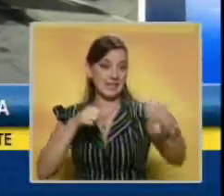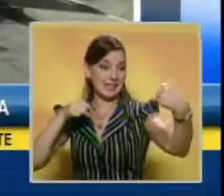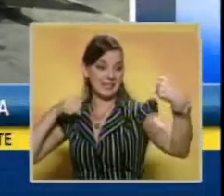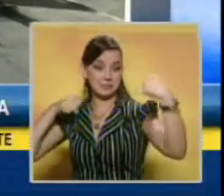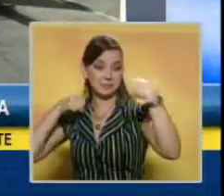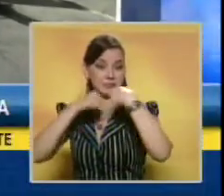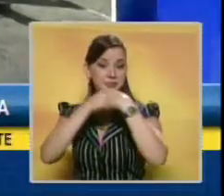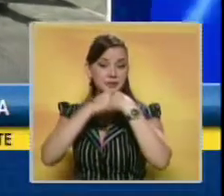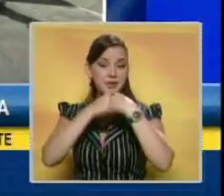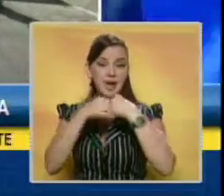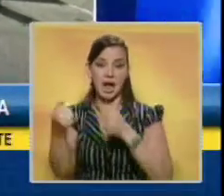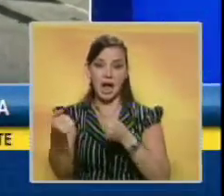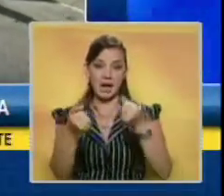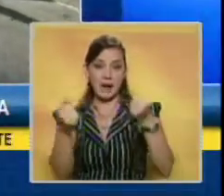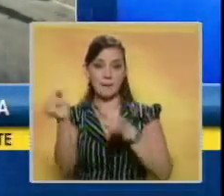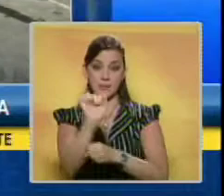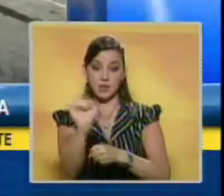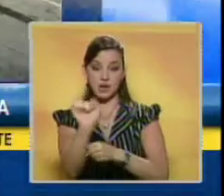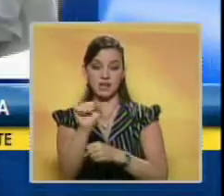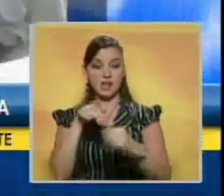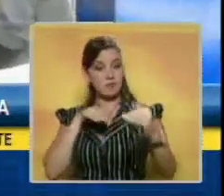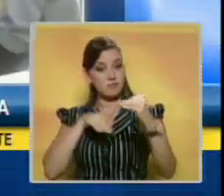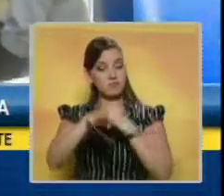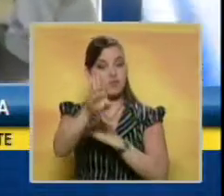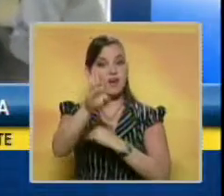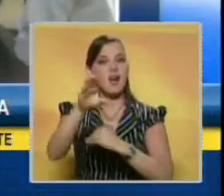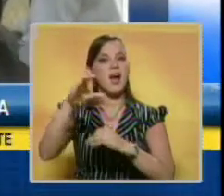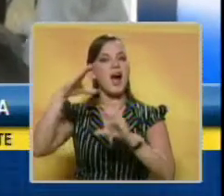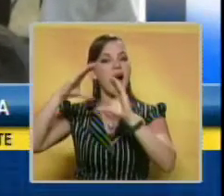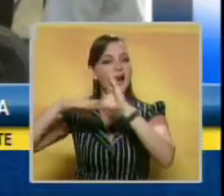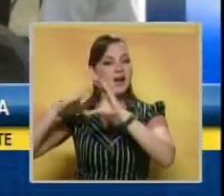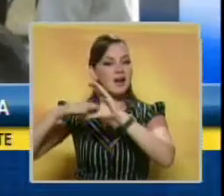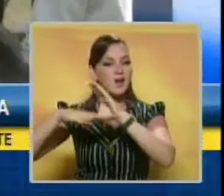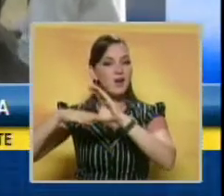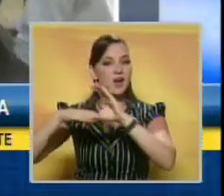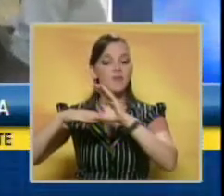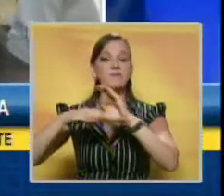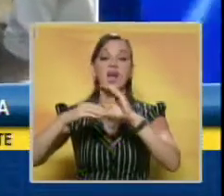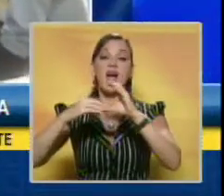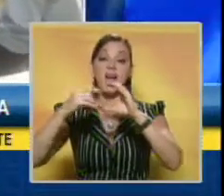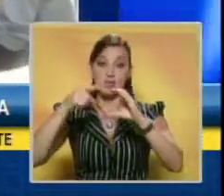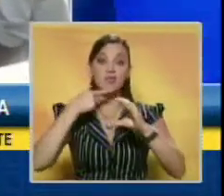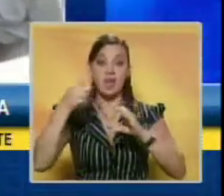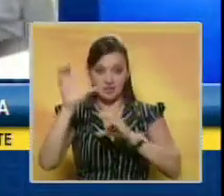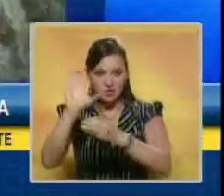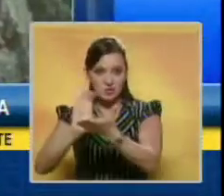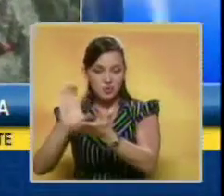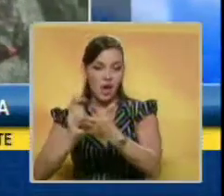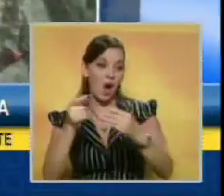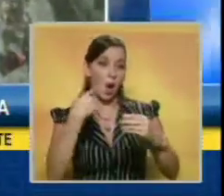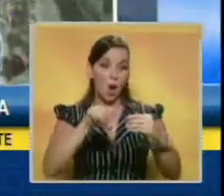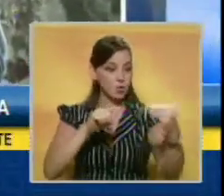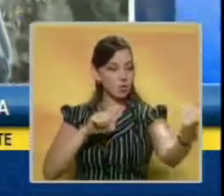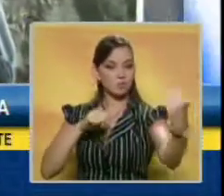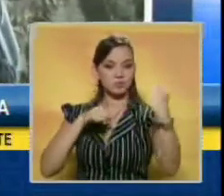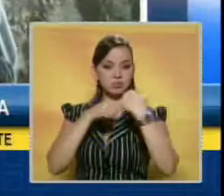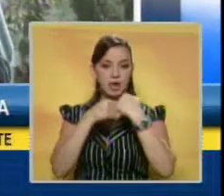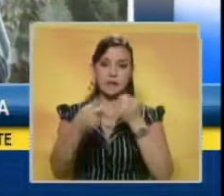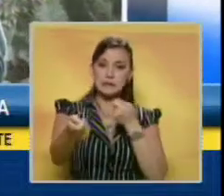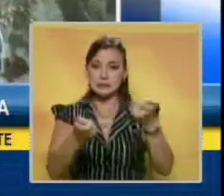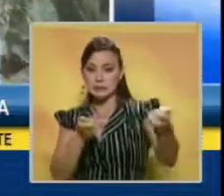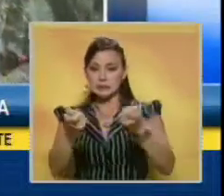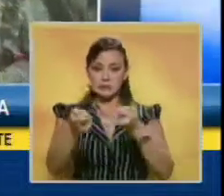frente entre una camioneta que iba en sentido Tintorero-Carora y otra que circulaba en sentido contrario, cuyo conductor perdió el